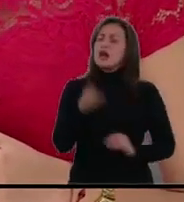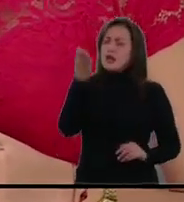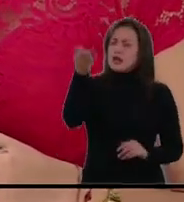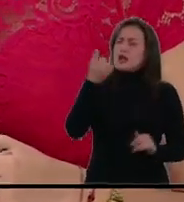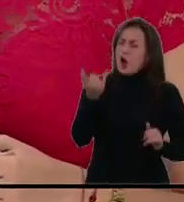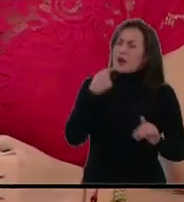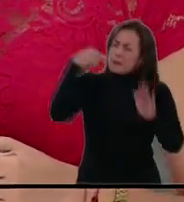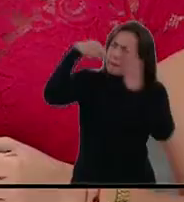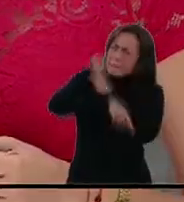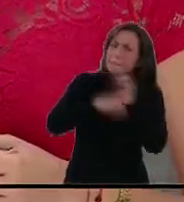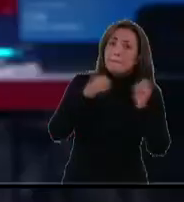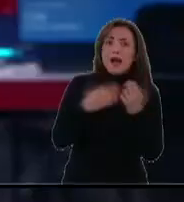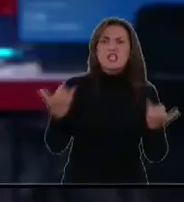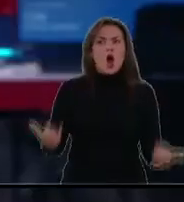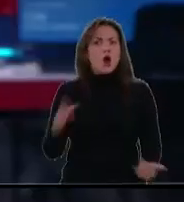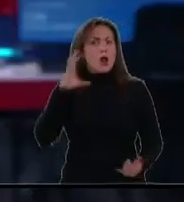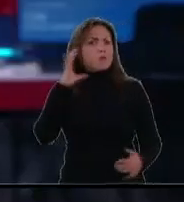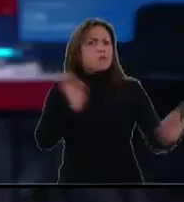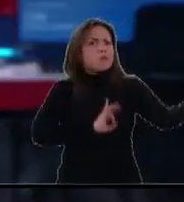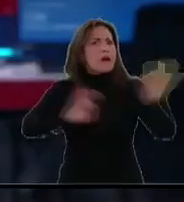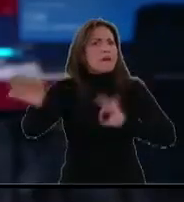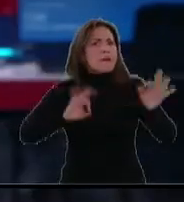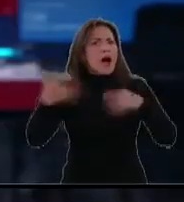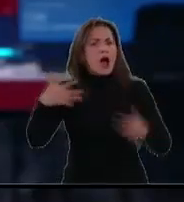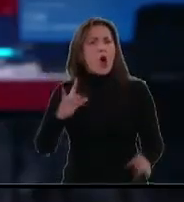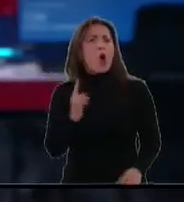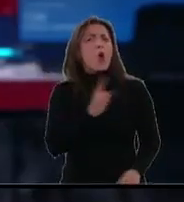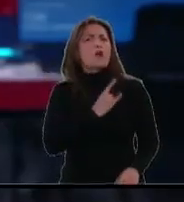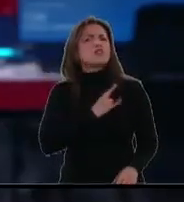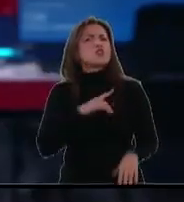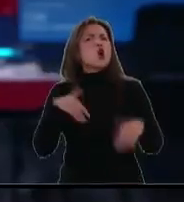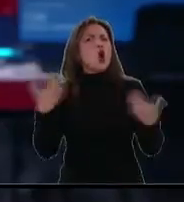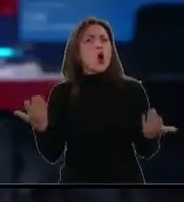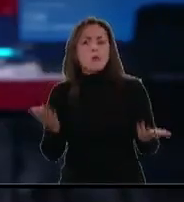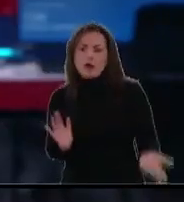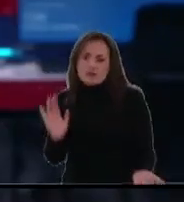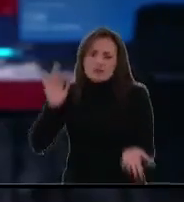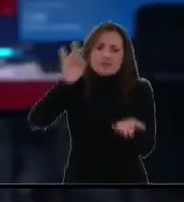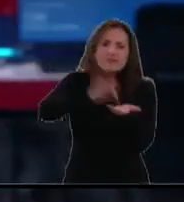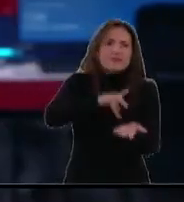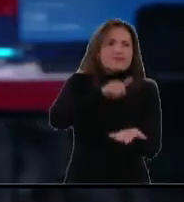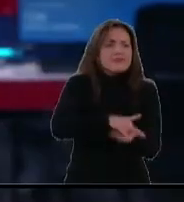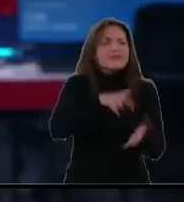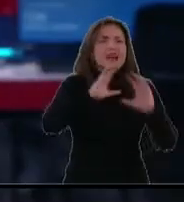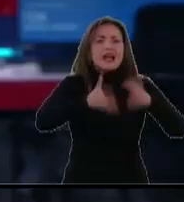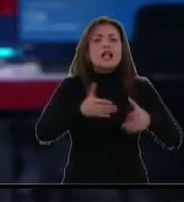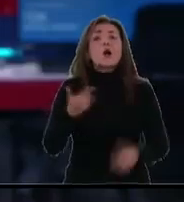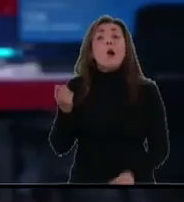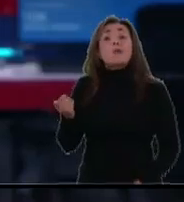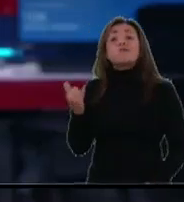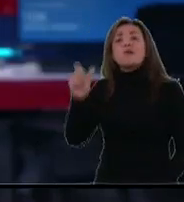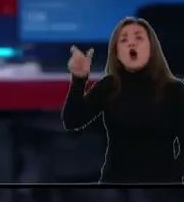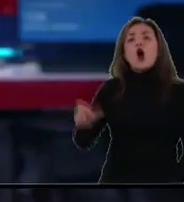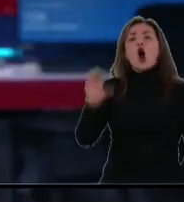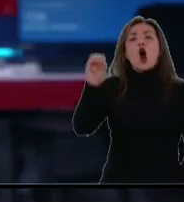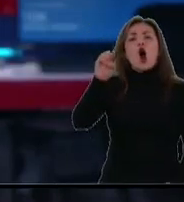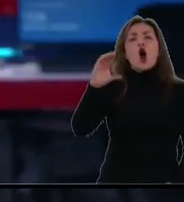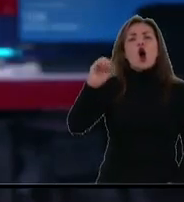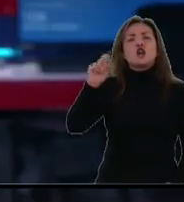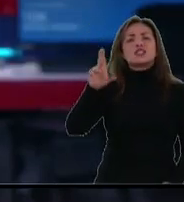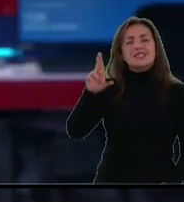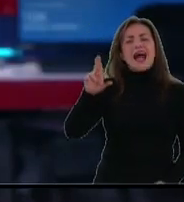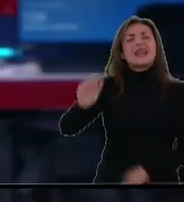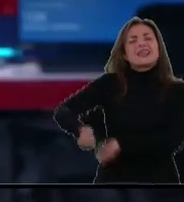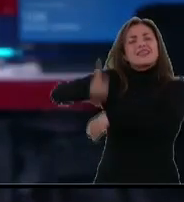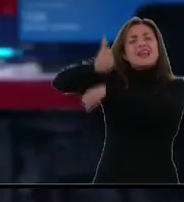están preparadas las universidades para el regreso a la presencialidad? Por eso está con nosotros Óscar Domínguez González, director ejecutivo de la Asociación